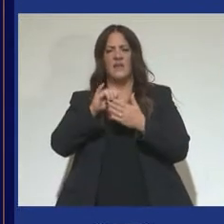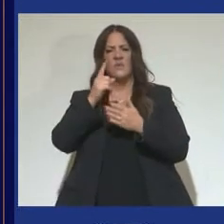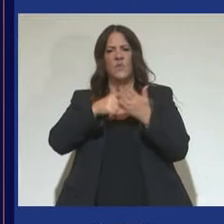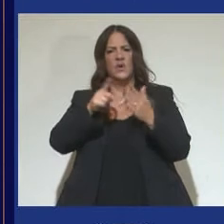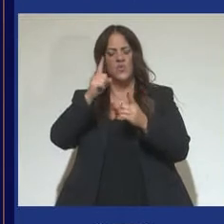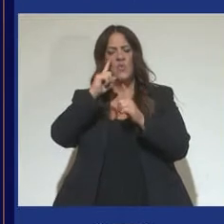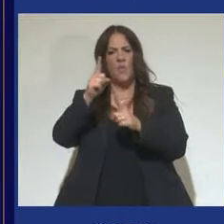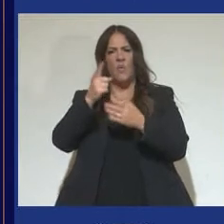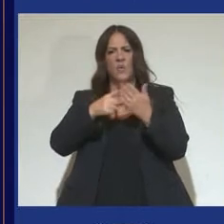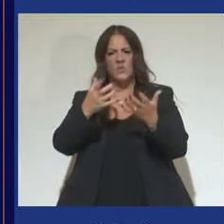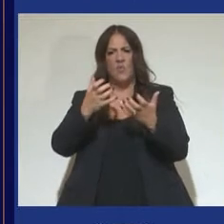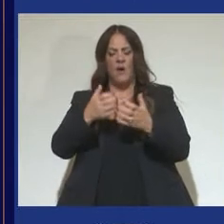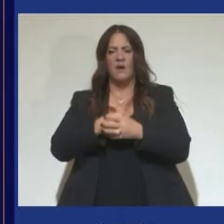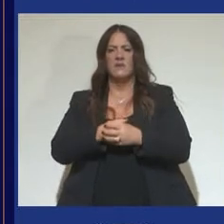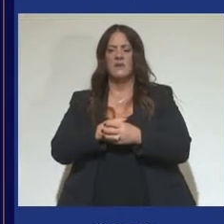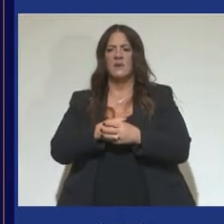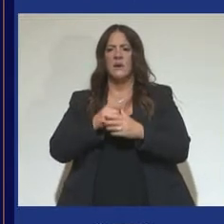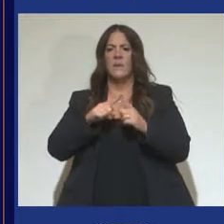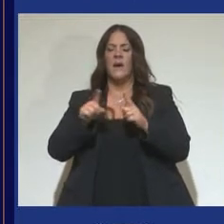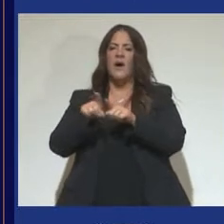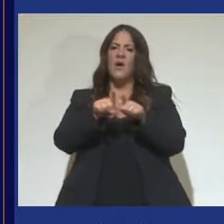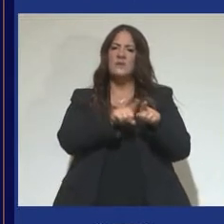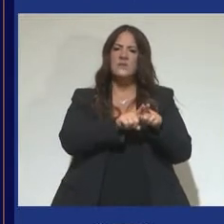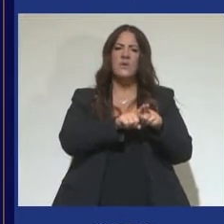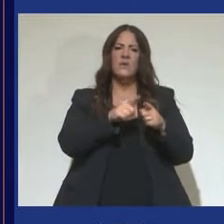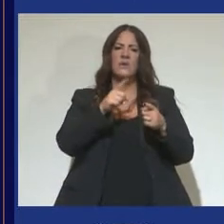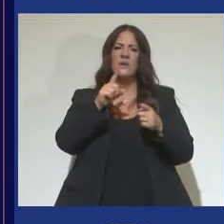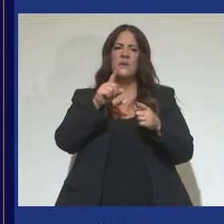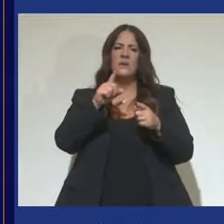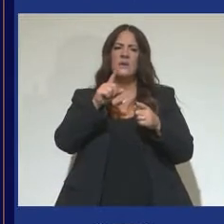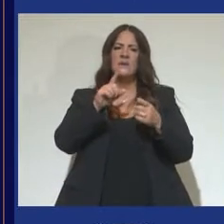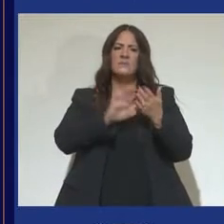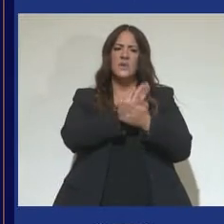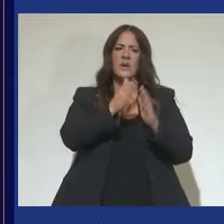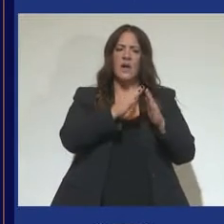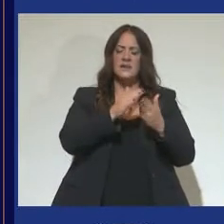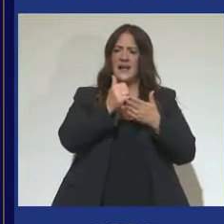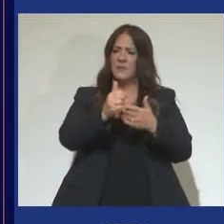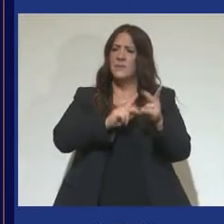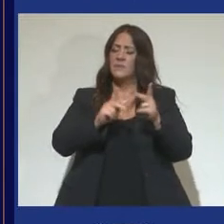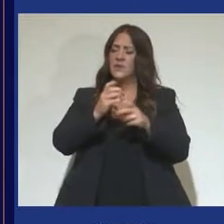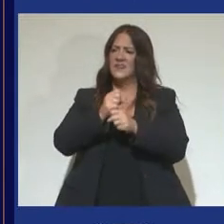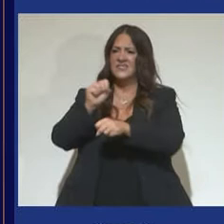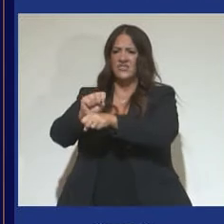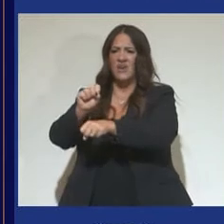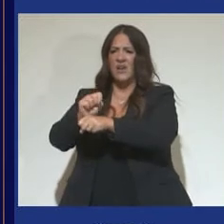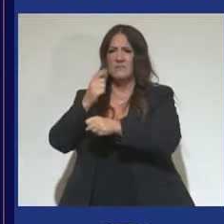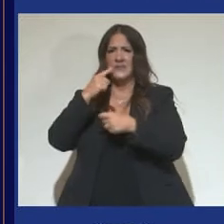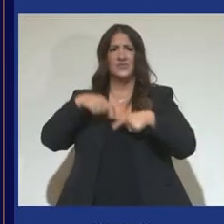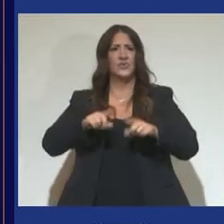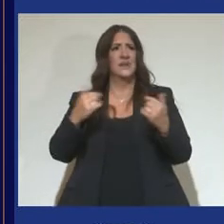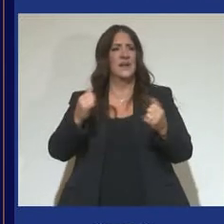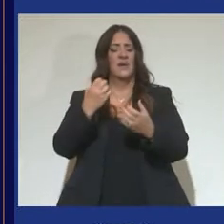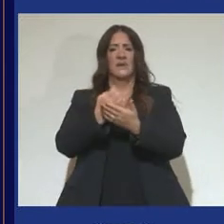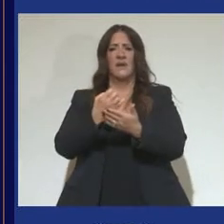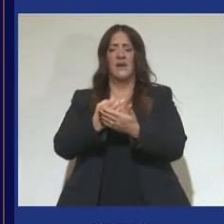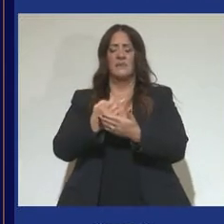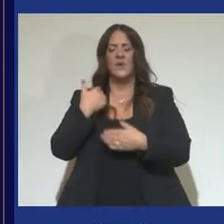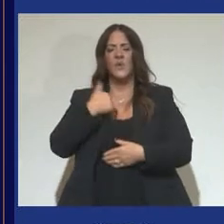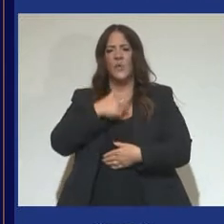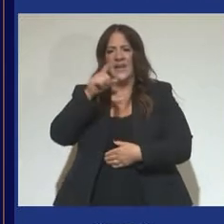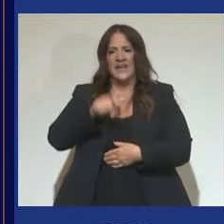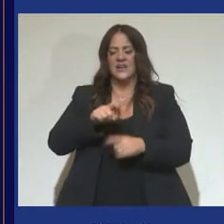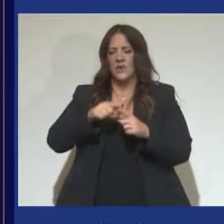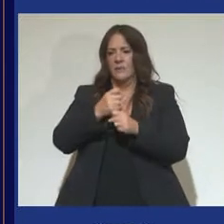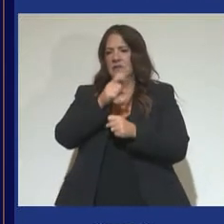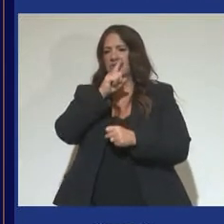persona obtiene un empleo y termina aterrizando allí pero también tiene que ver con obtener un empleo particularmente en esta economía social que así que tenemos